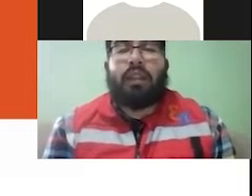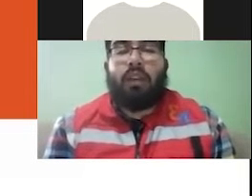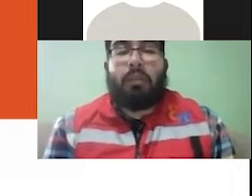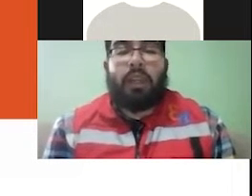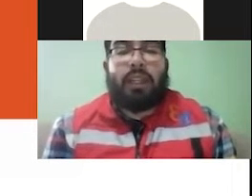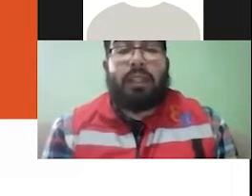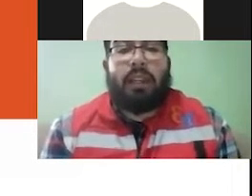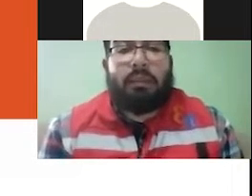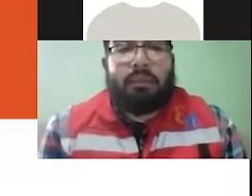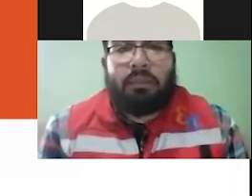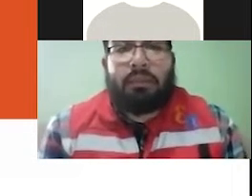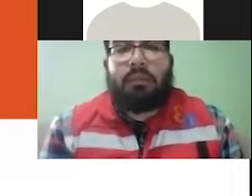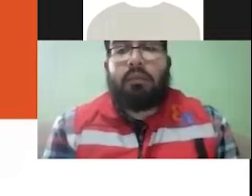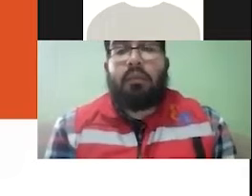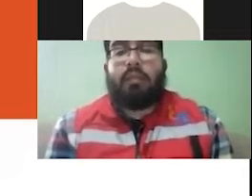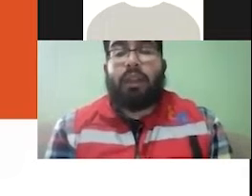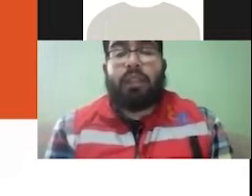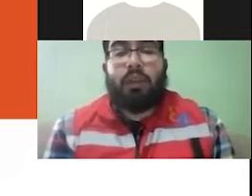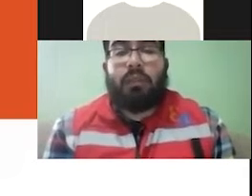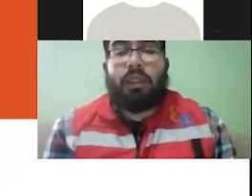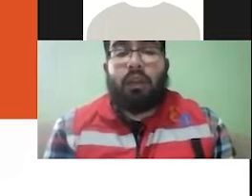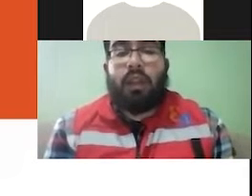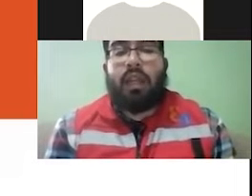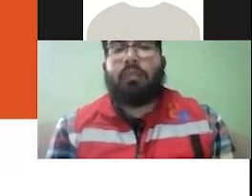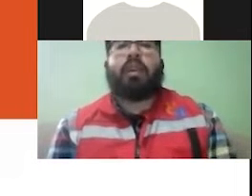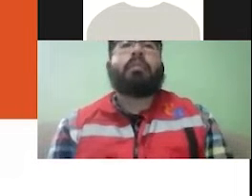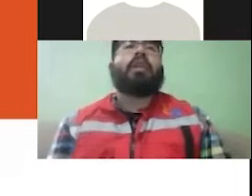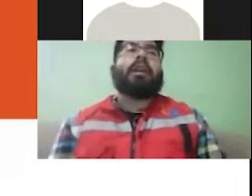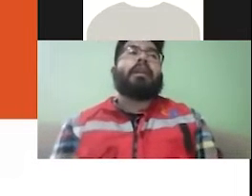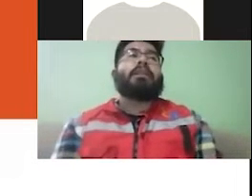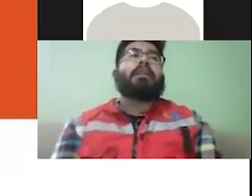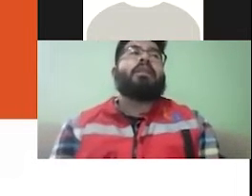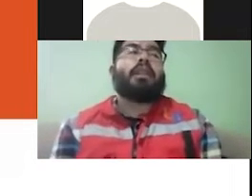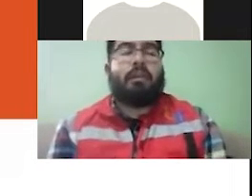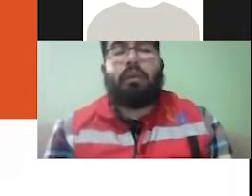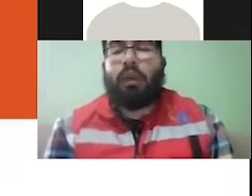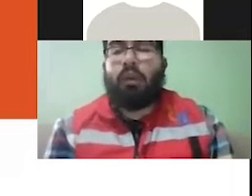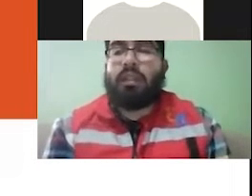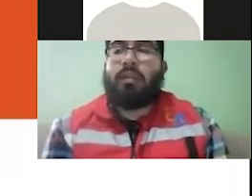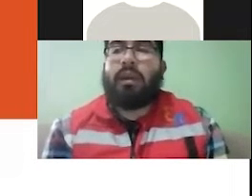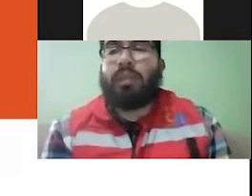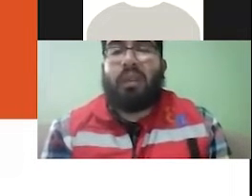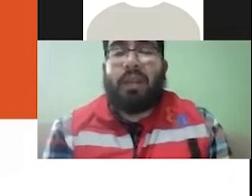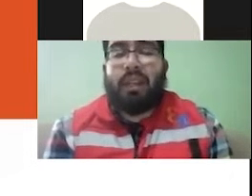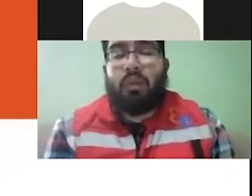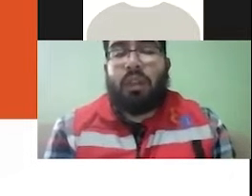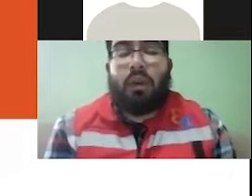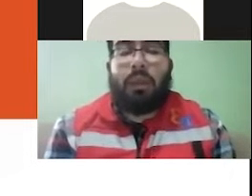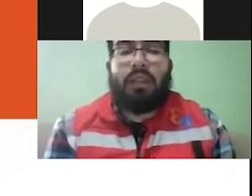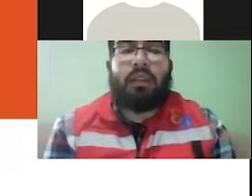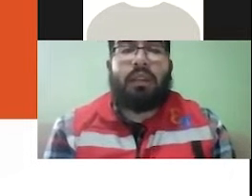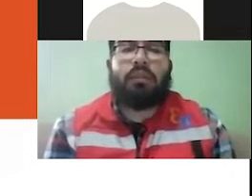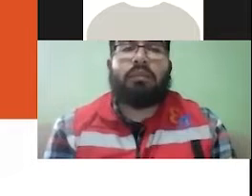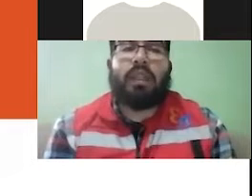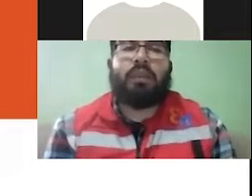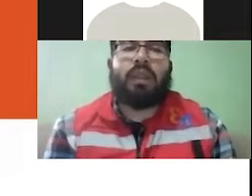aparatosa de lo que podría ser, pero sí podemos tener una idea de, por ejemplo, que en mi centro de trabajo, en mi lugar de trabajo, pues no había ningún